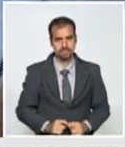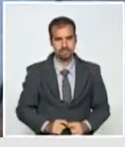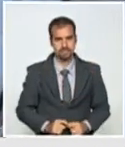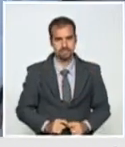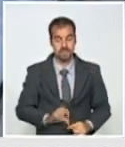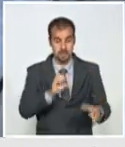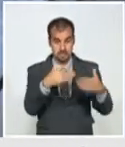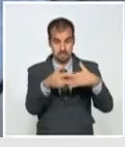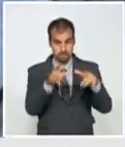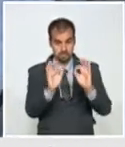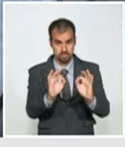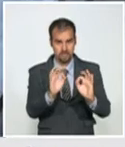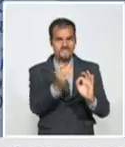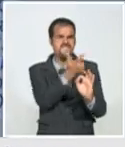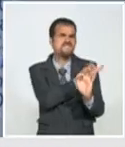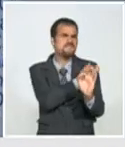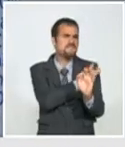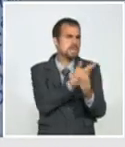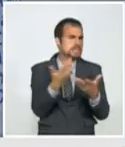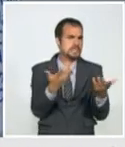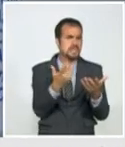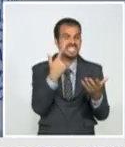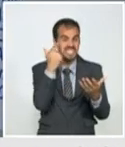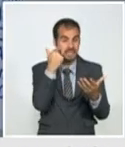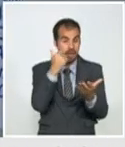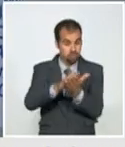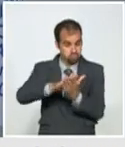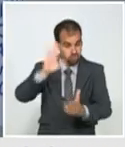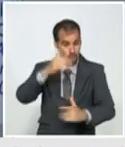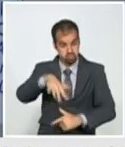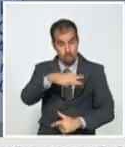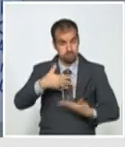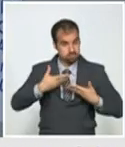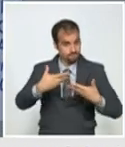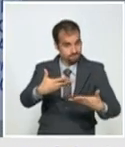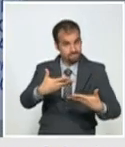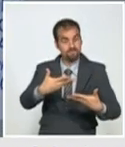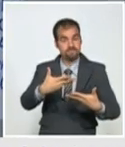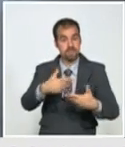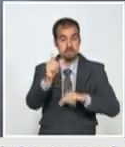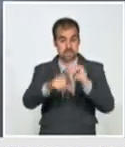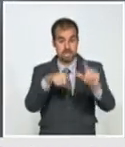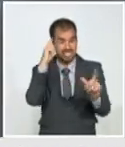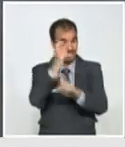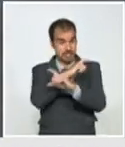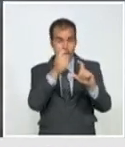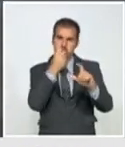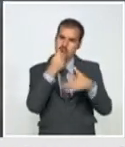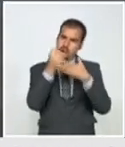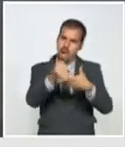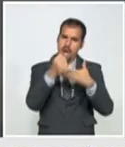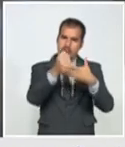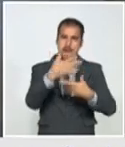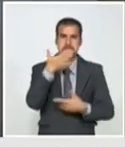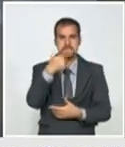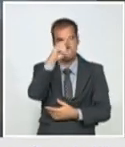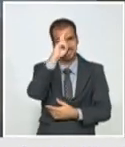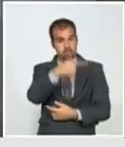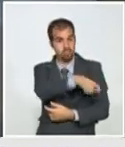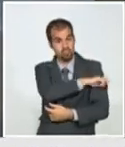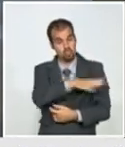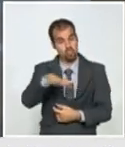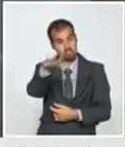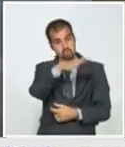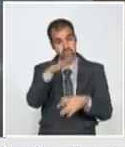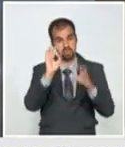que vacunas, está el compromiso de hombres y mujeres que desde las ciencias contribuyen a la salud de un pueblo más